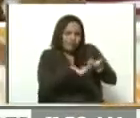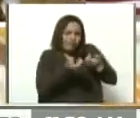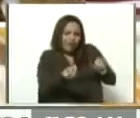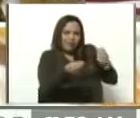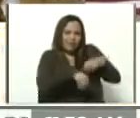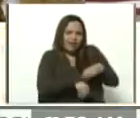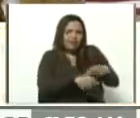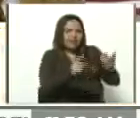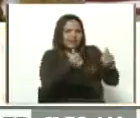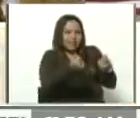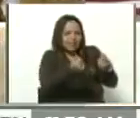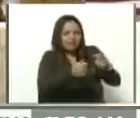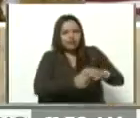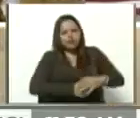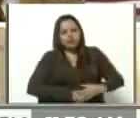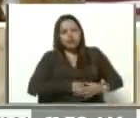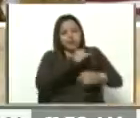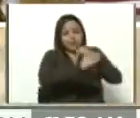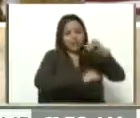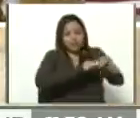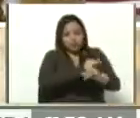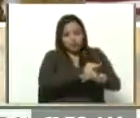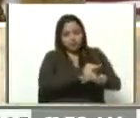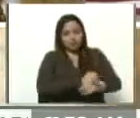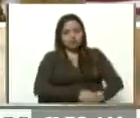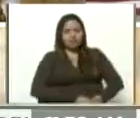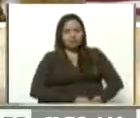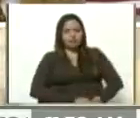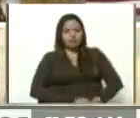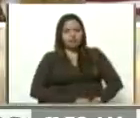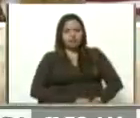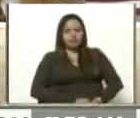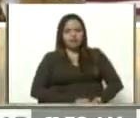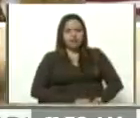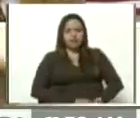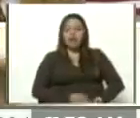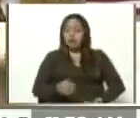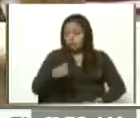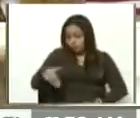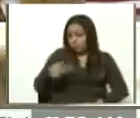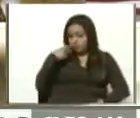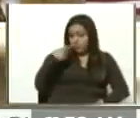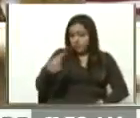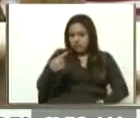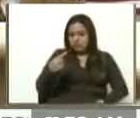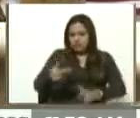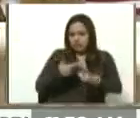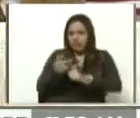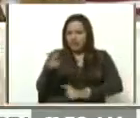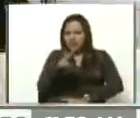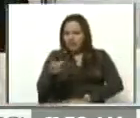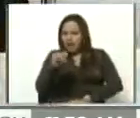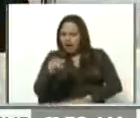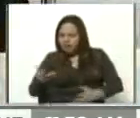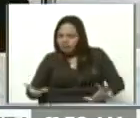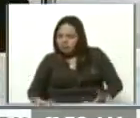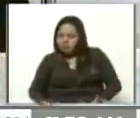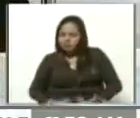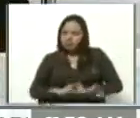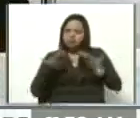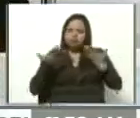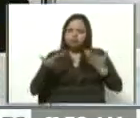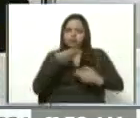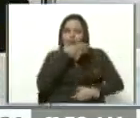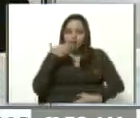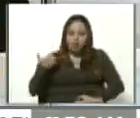de ingresos internacionales, de reserva. Venezuela, podemos decir entonces que está saliendo de quizás de la